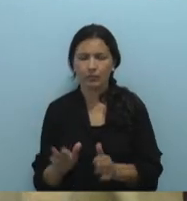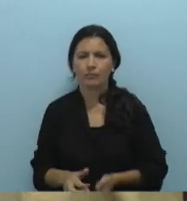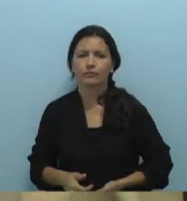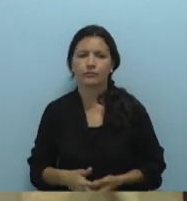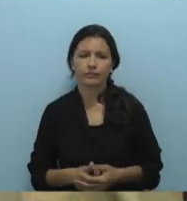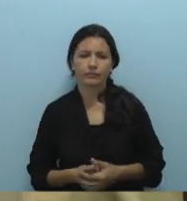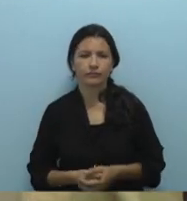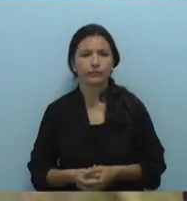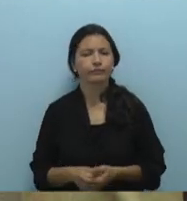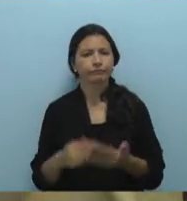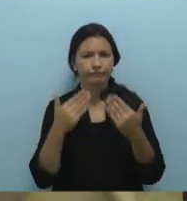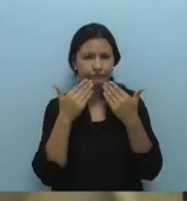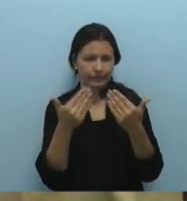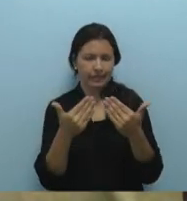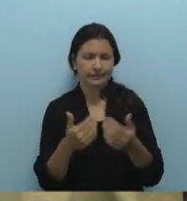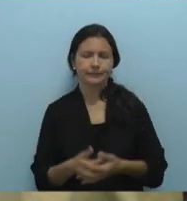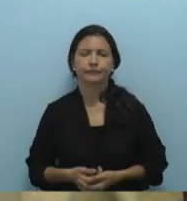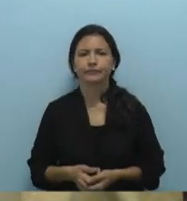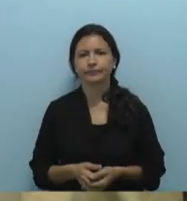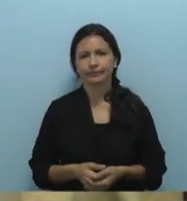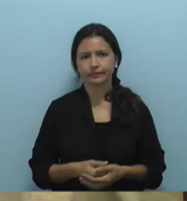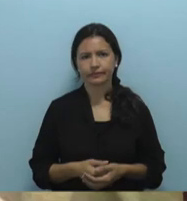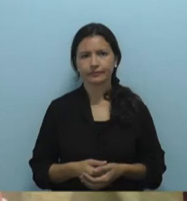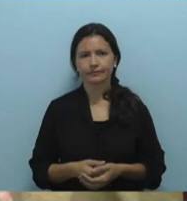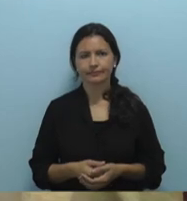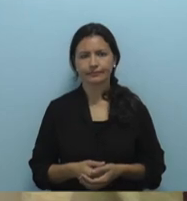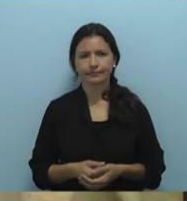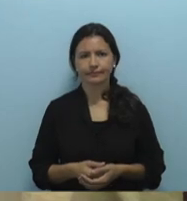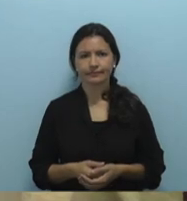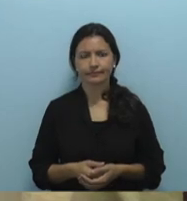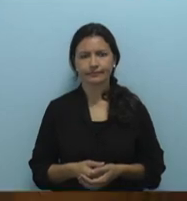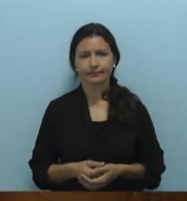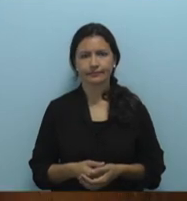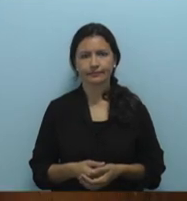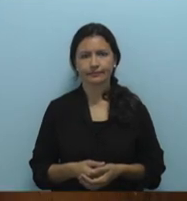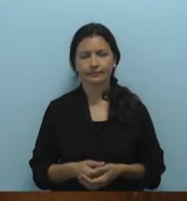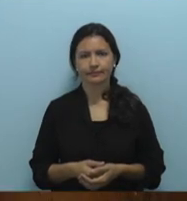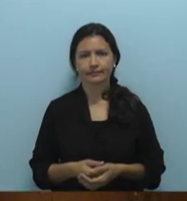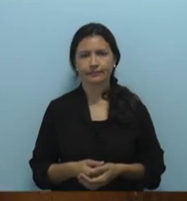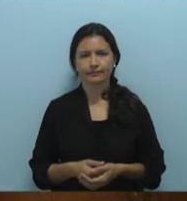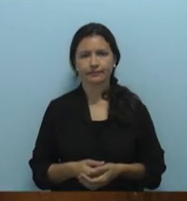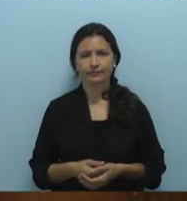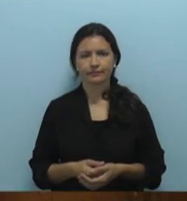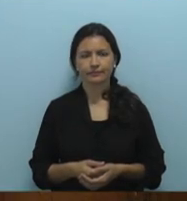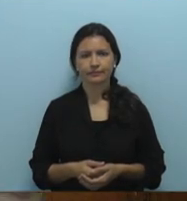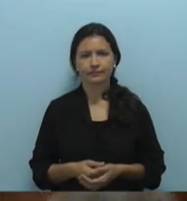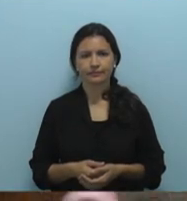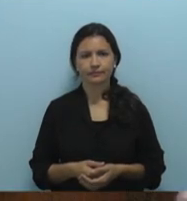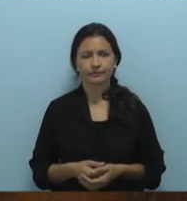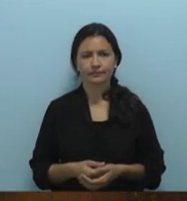la ciudad de Rosario. Muchas gracias, señora presidenta. Gracias a usted, diputado Rabia. Tiene la palabra el diputado Claudio Palo